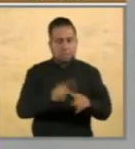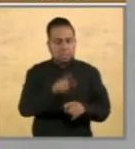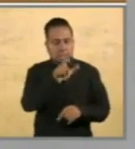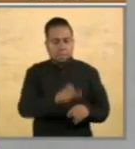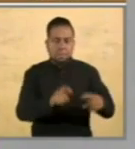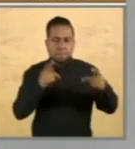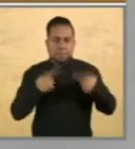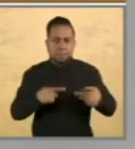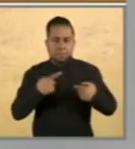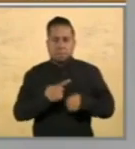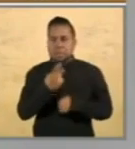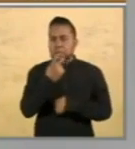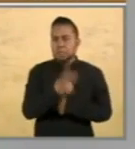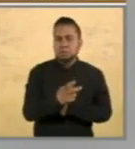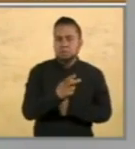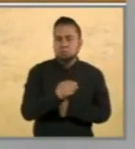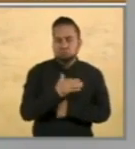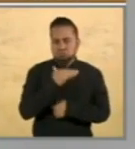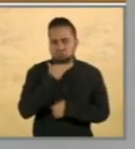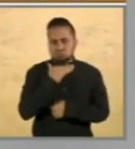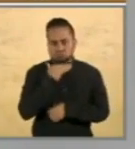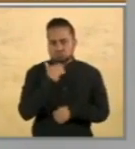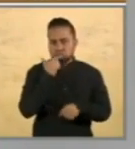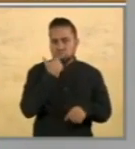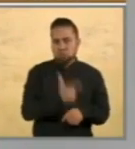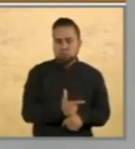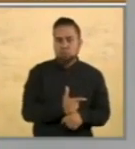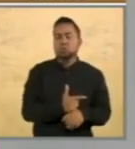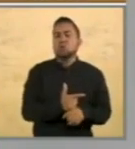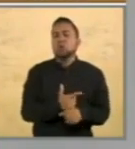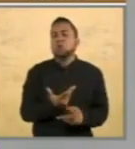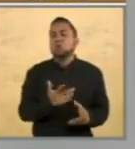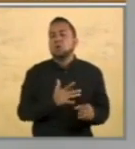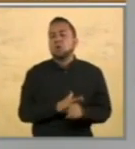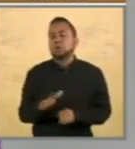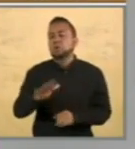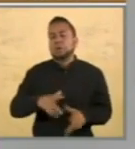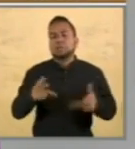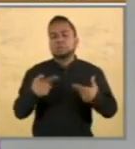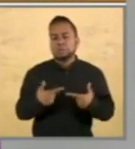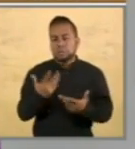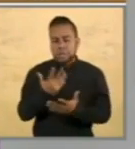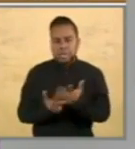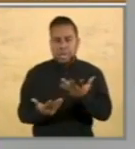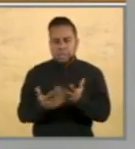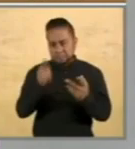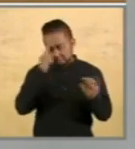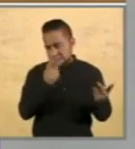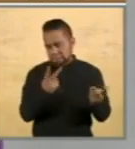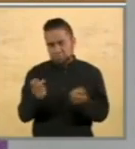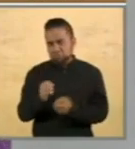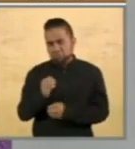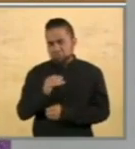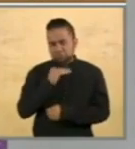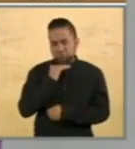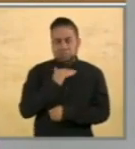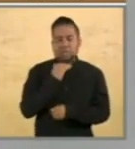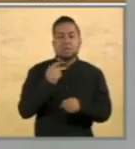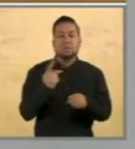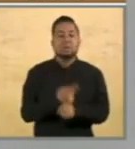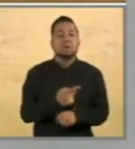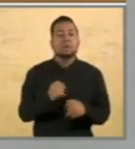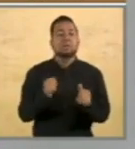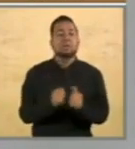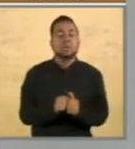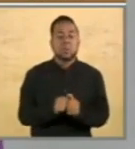persona y que son puntos que no están identificados por de alguna manera las personas que se dedican a delinquir ahora qué sucede con